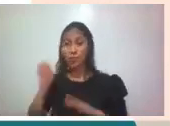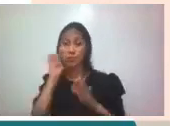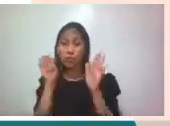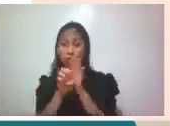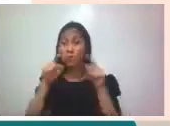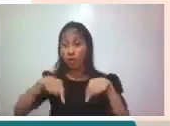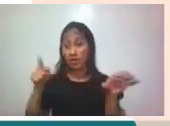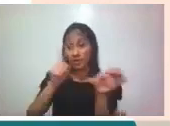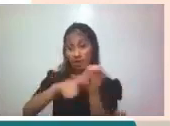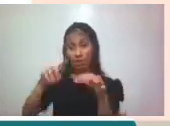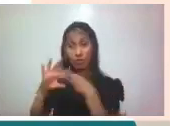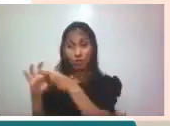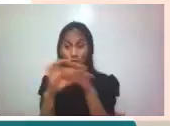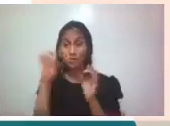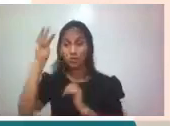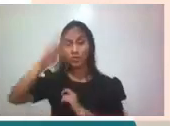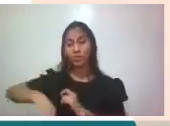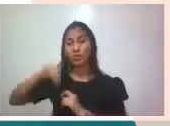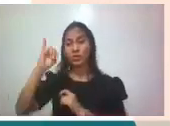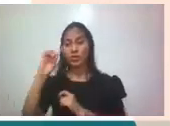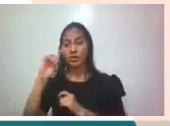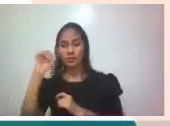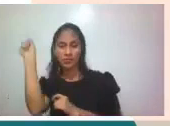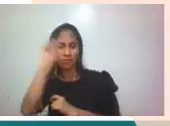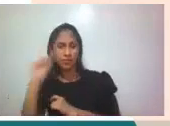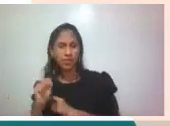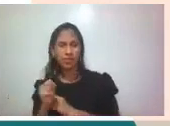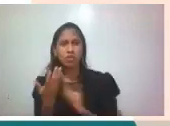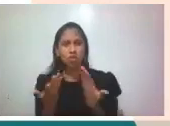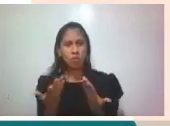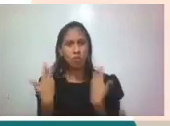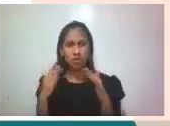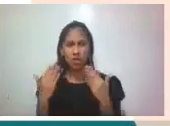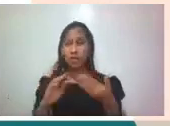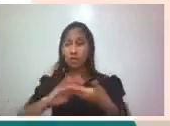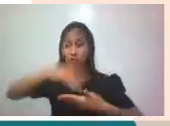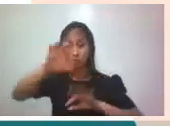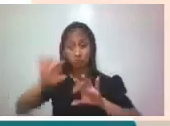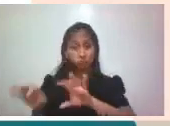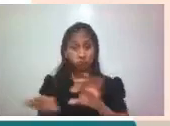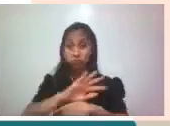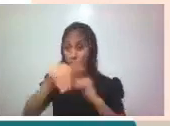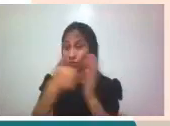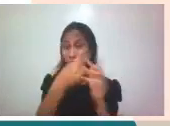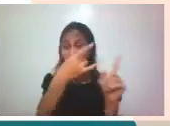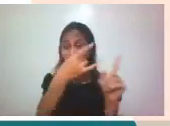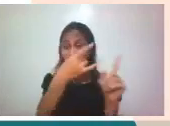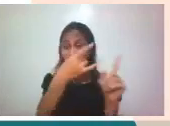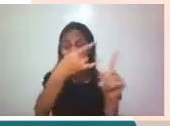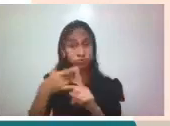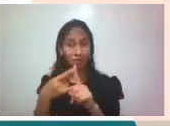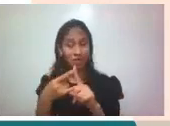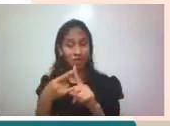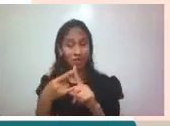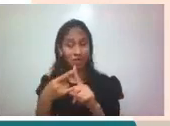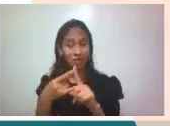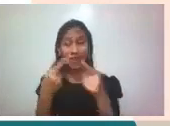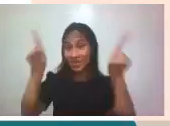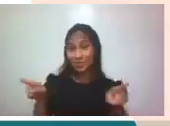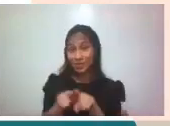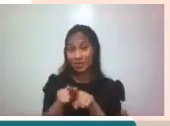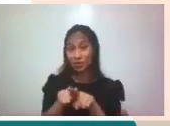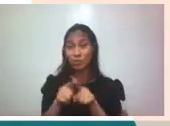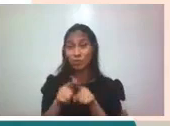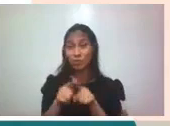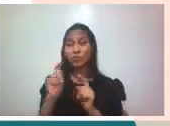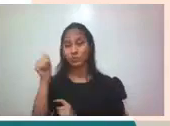través de su programa PAIS, donde tienen sus plataformas fijas y sus plataformas móviles, las plataformas fijas conocidas como